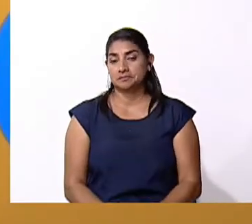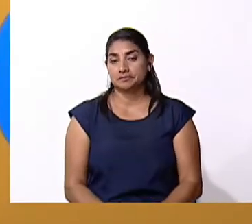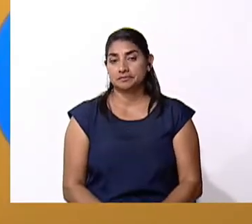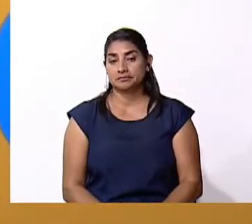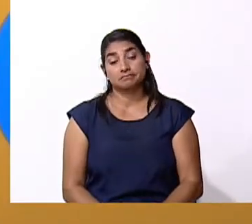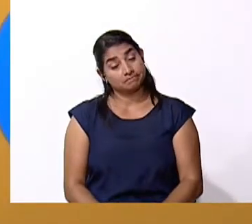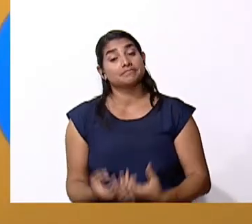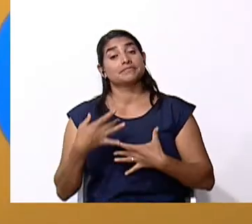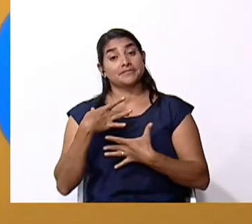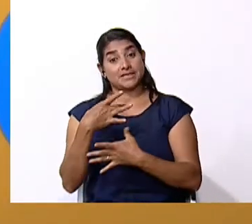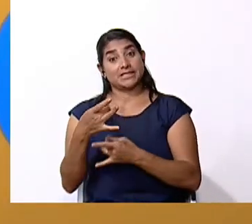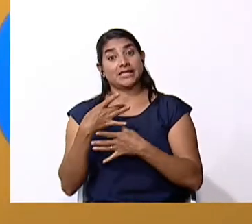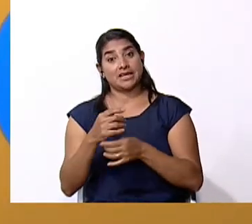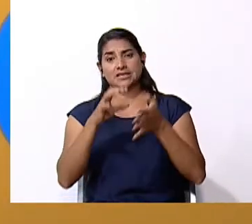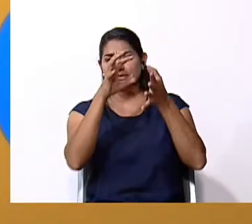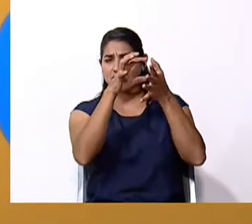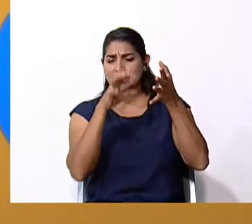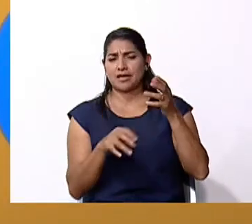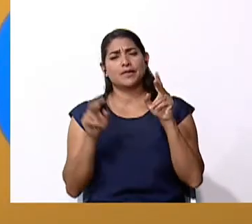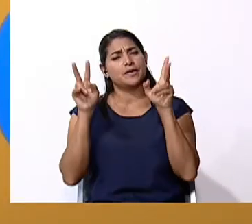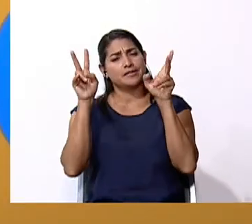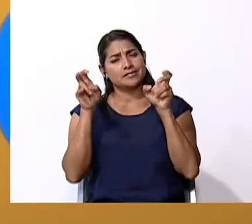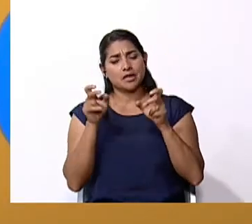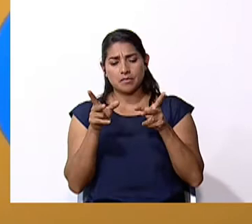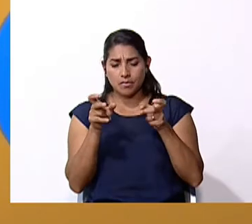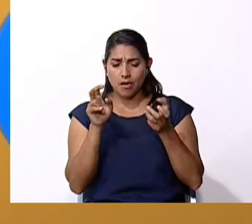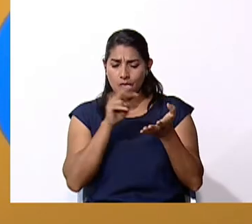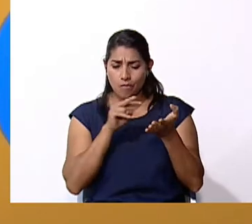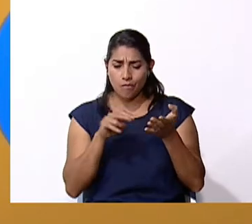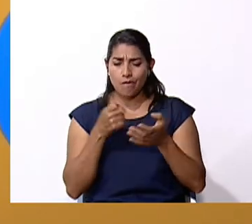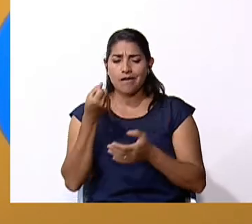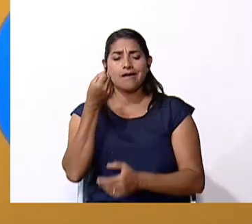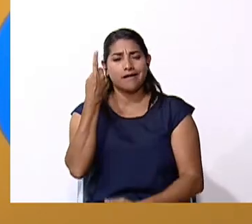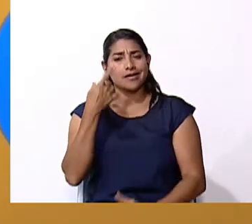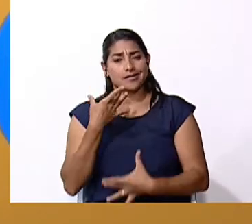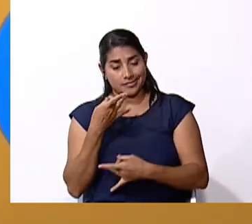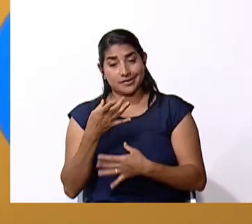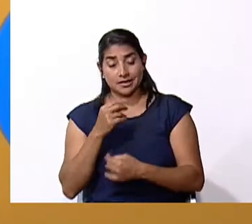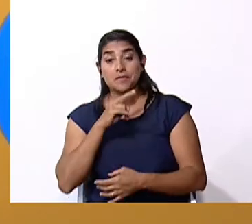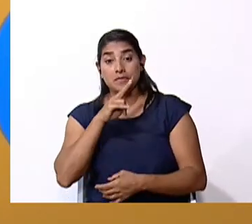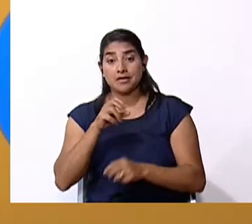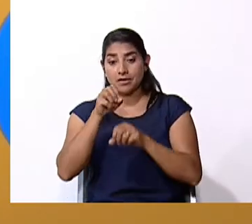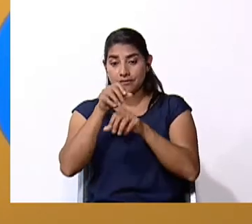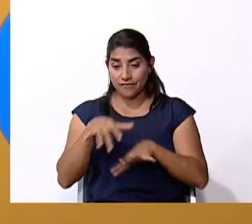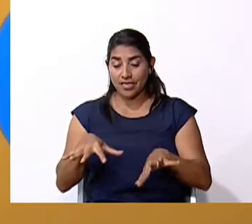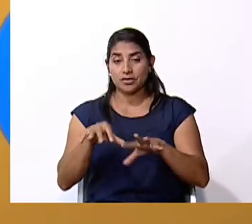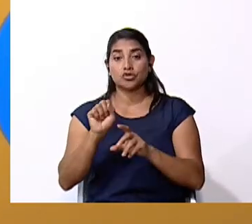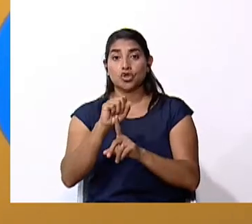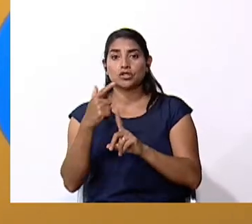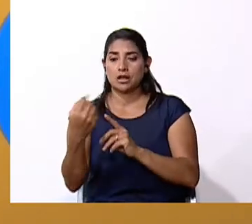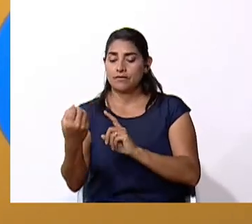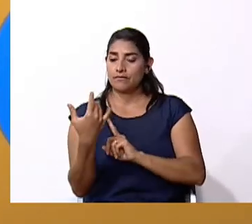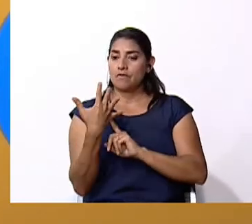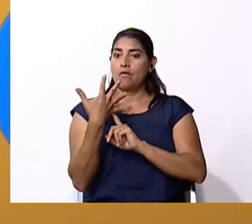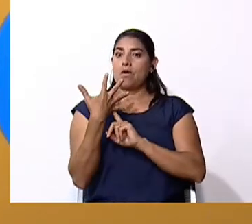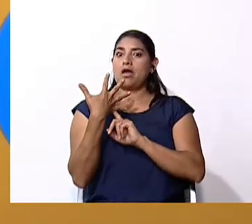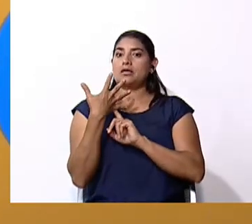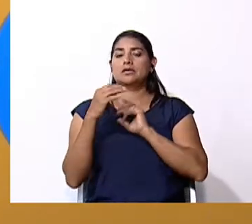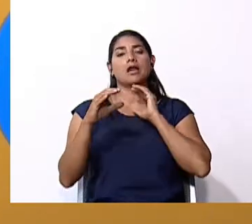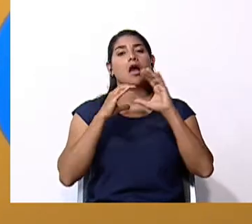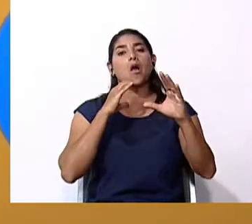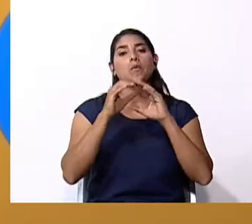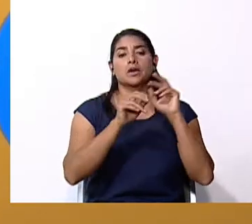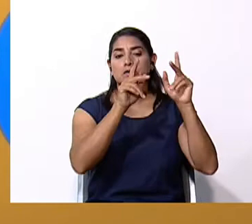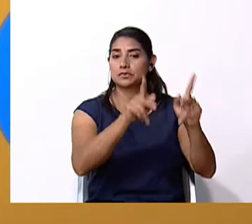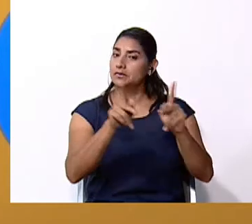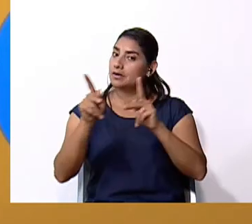Qué interesante todo este tema que acabamos de leer. Las redes sociales y su influencia en la comunicación de los